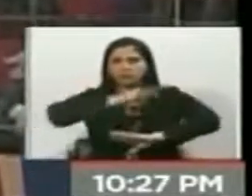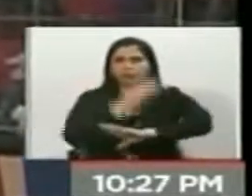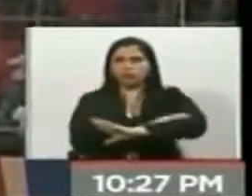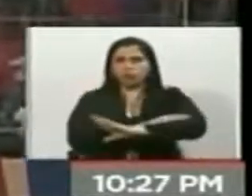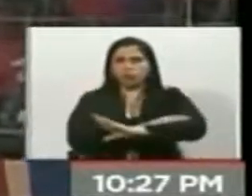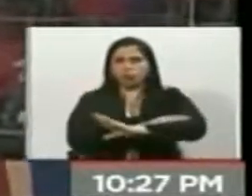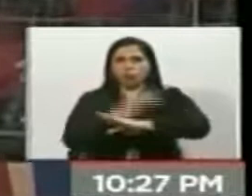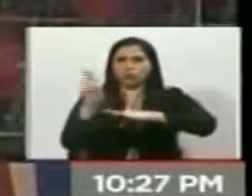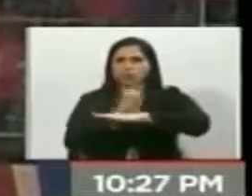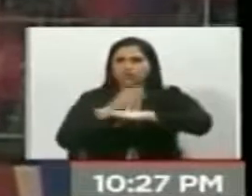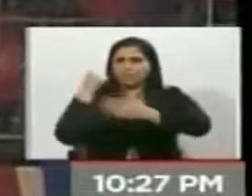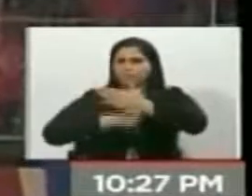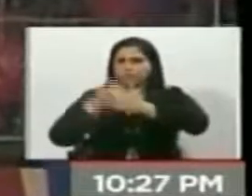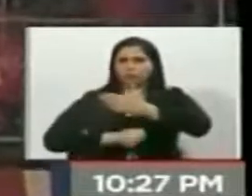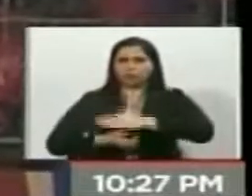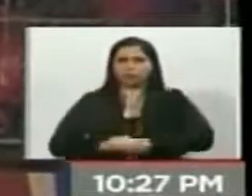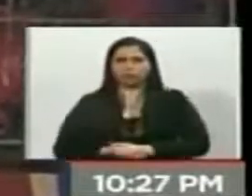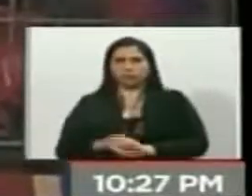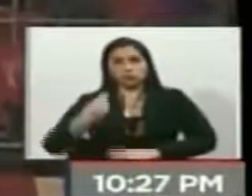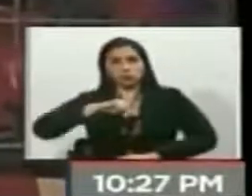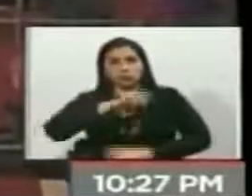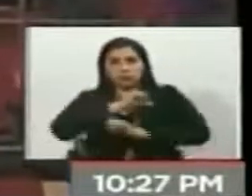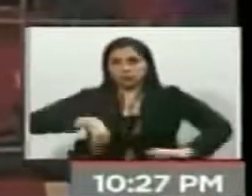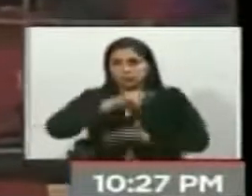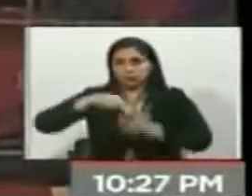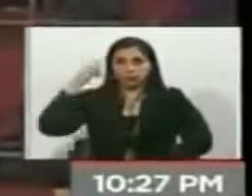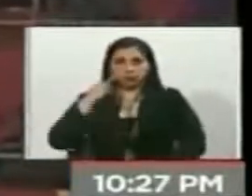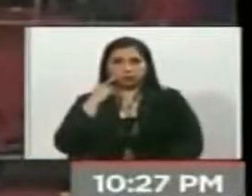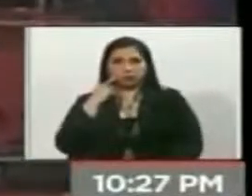de las unidades de combate de nuestra Fuerza Armada.